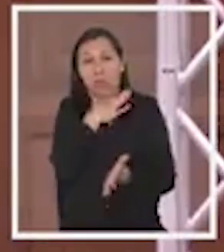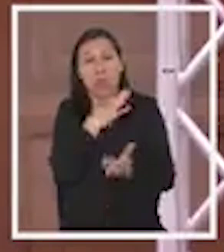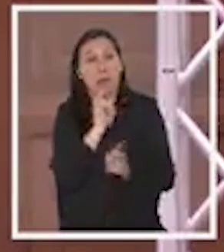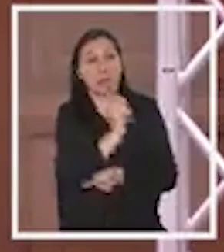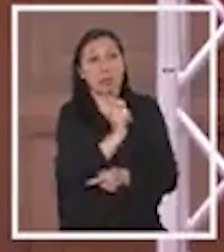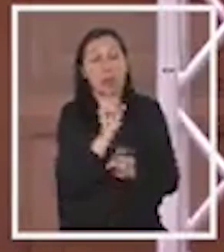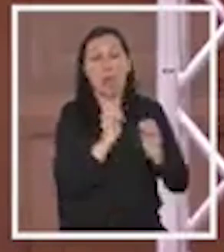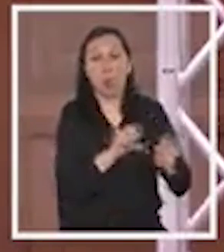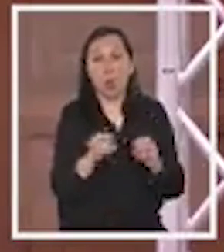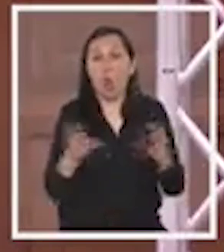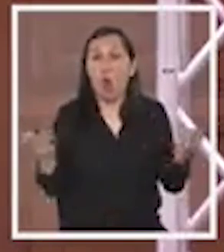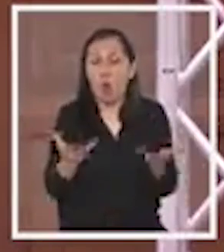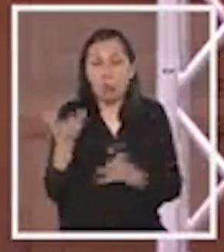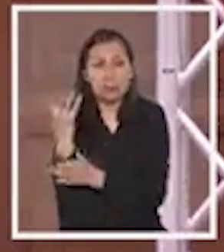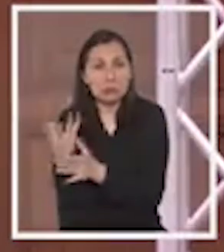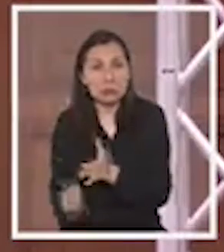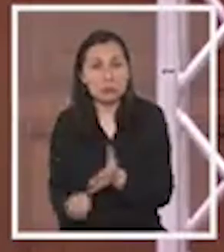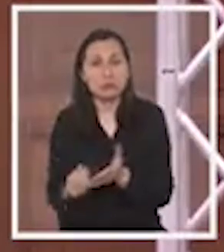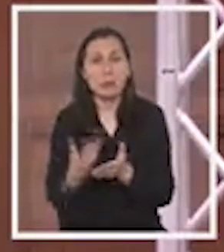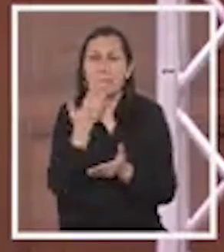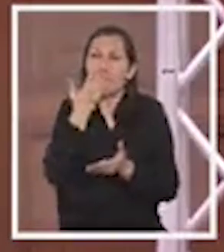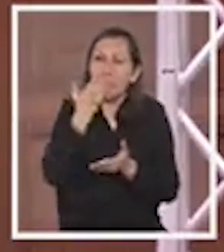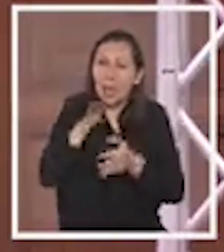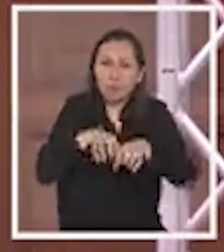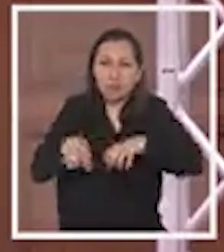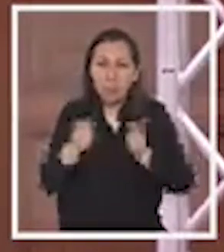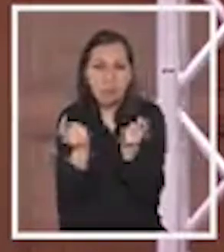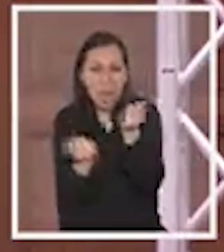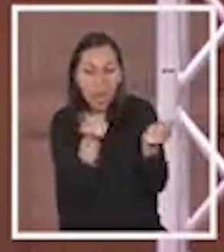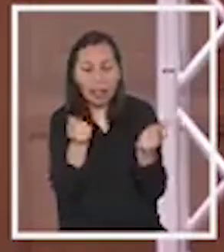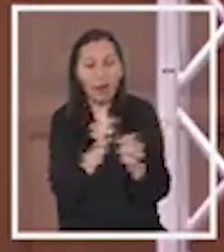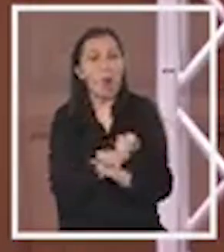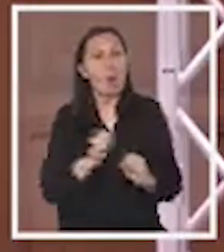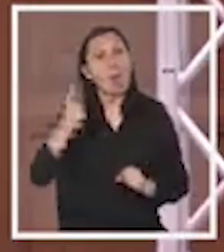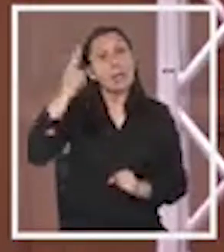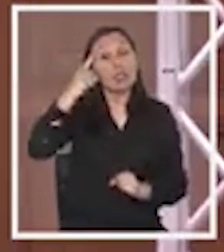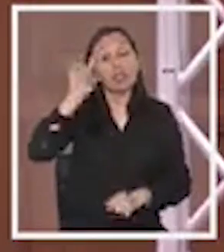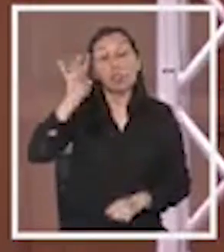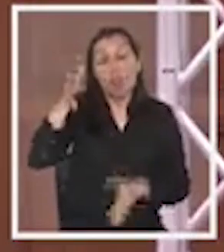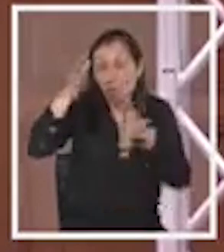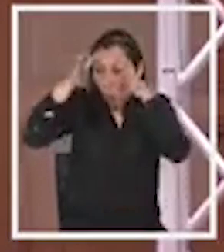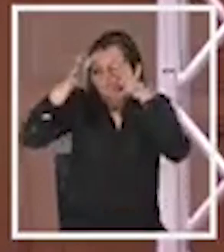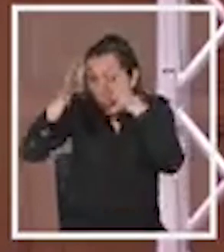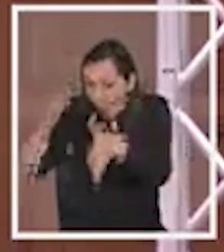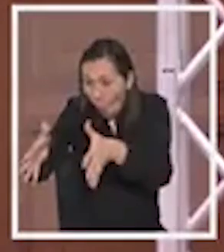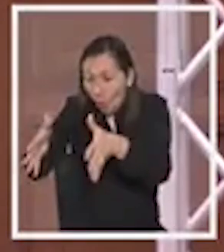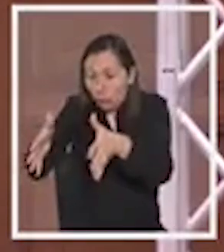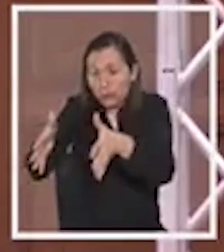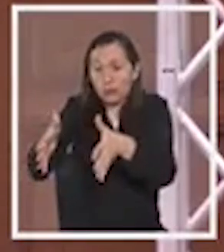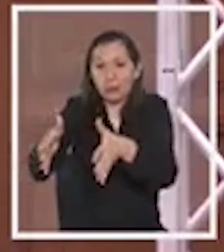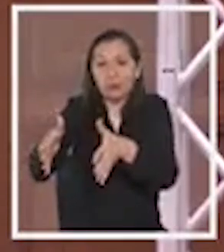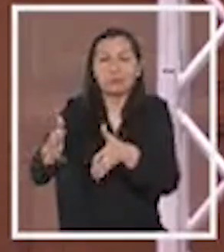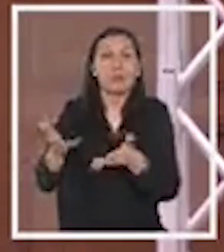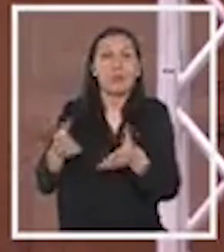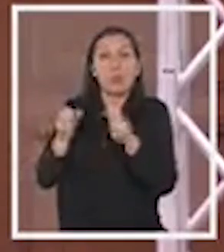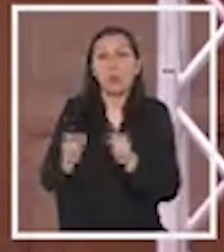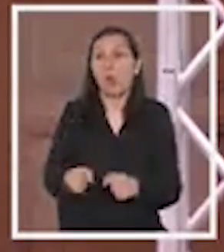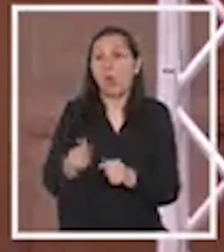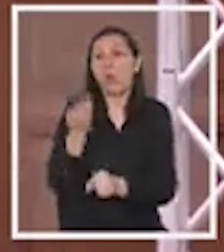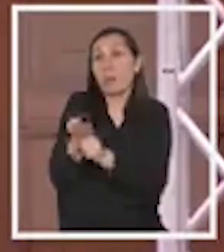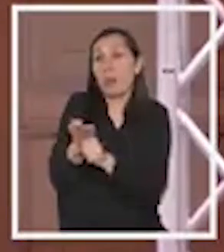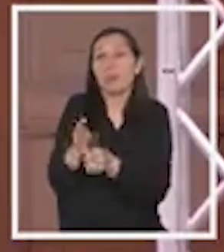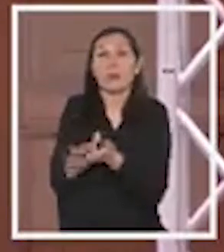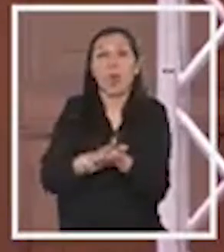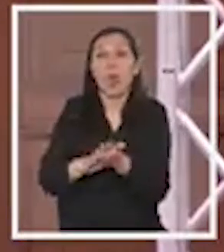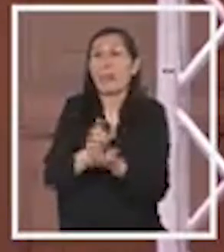educación, teníamos que pensar cómo distribuir de mejor manera los recursos, porque uno no puede pensar solamente en que vamos a pedir,